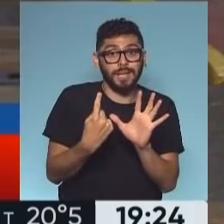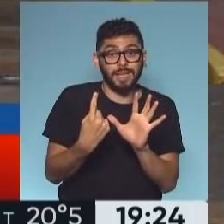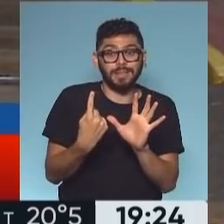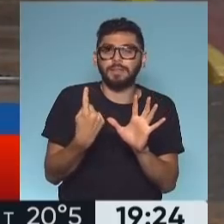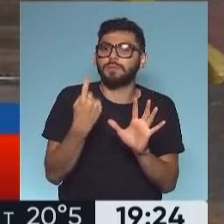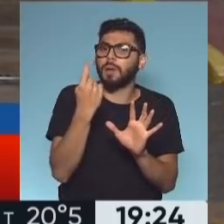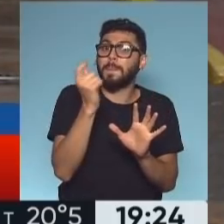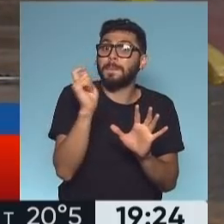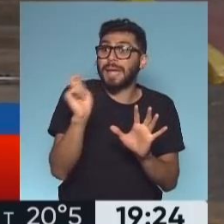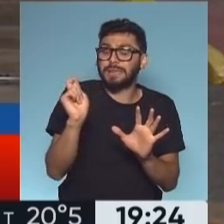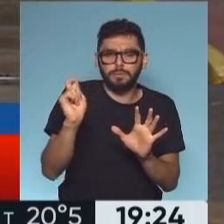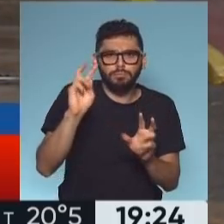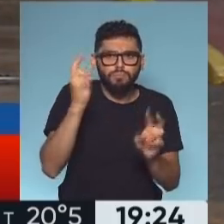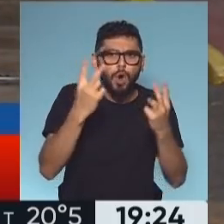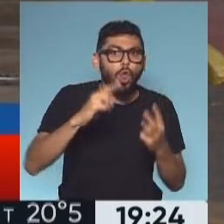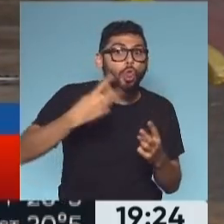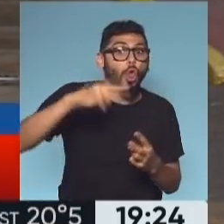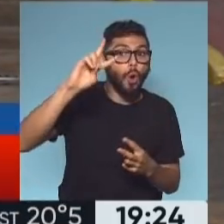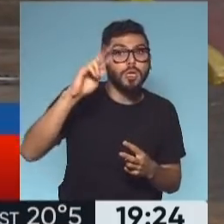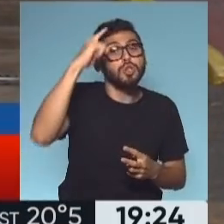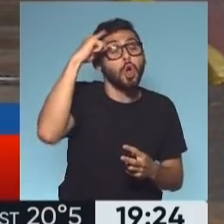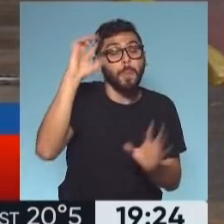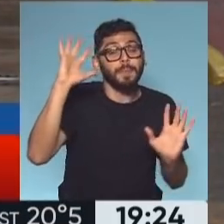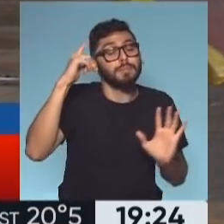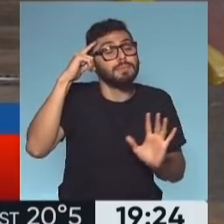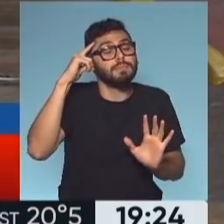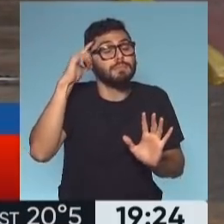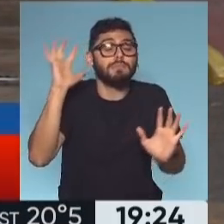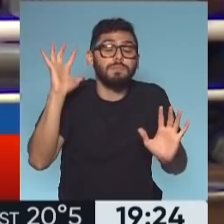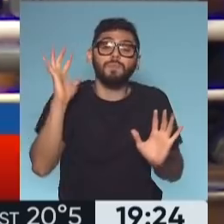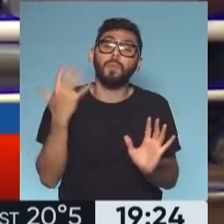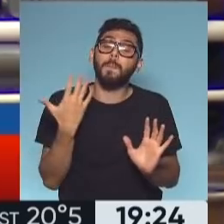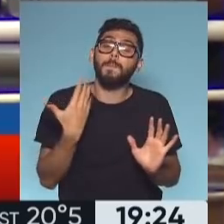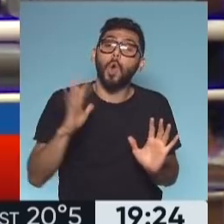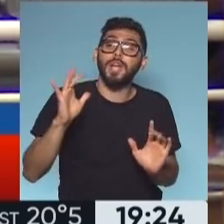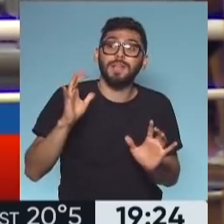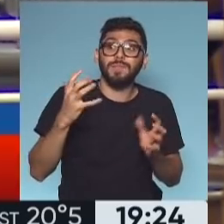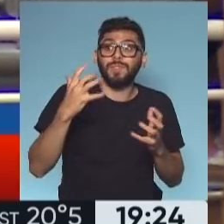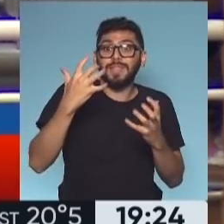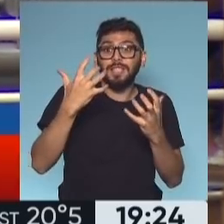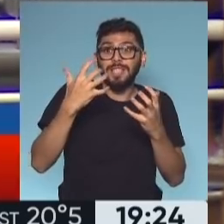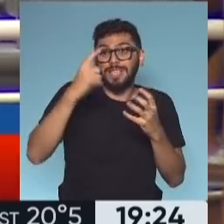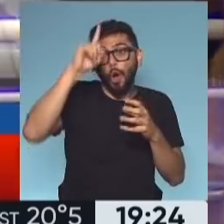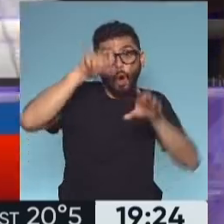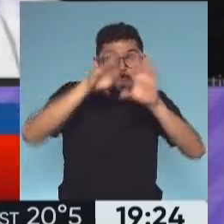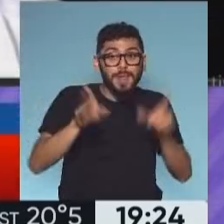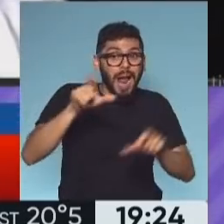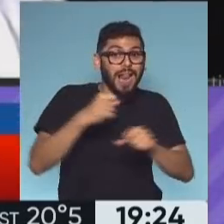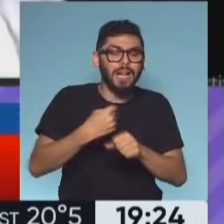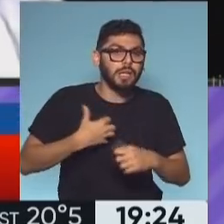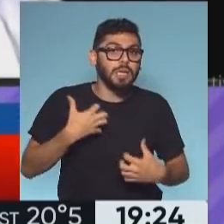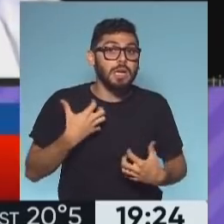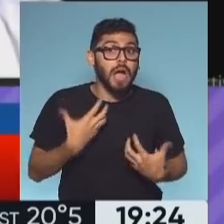yo planteaba como hipótesis plausible precisamente el estrés del sistema, la tensión sobre el sistema.